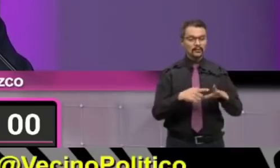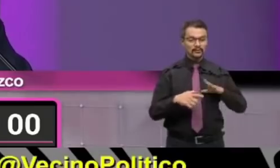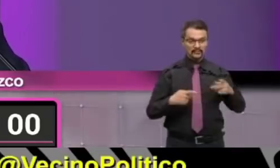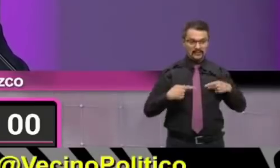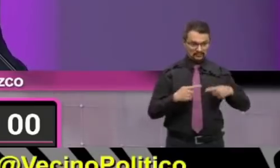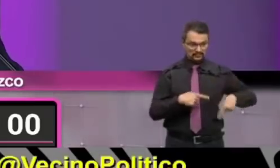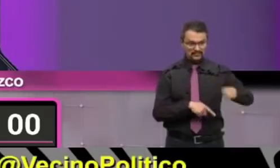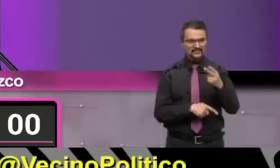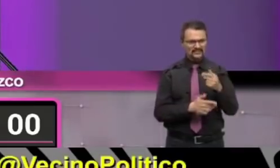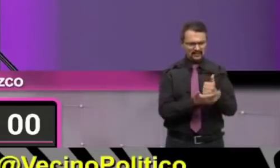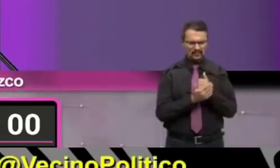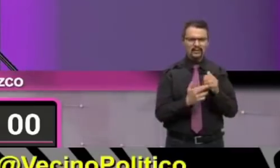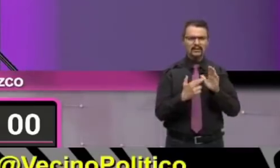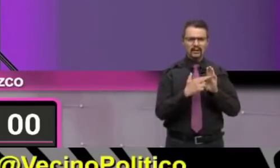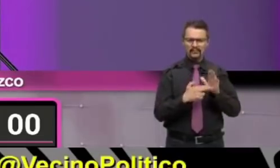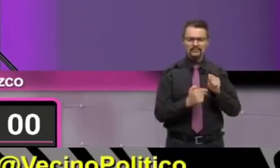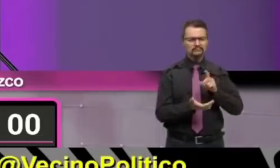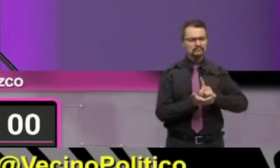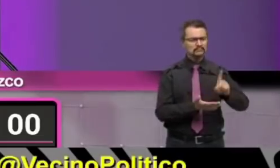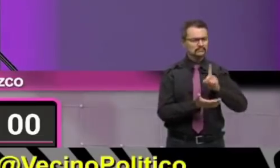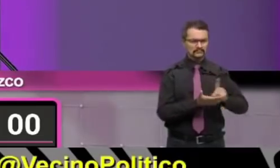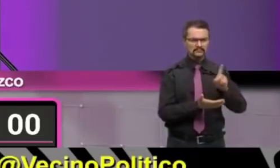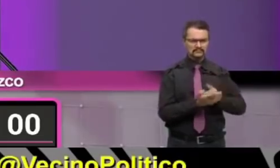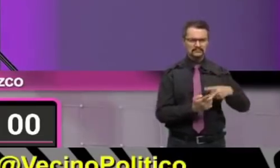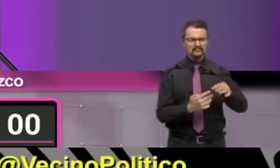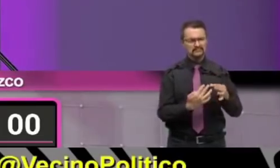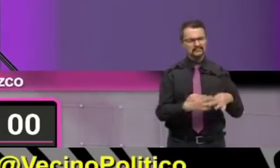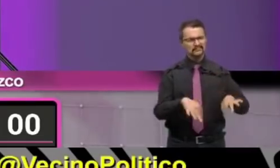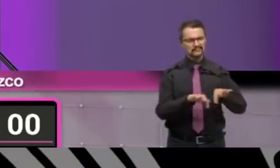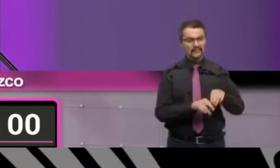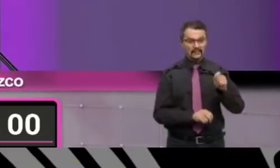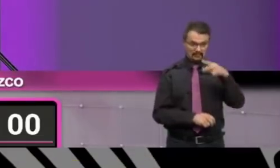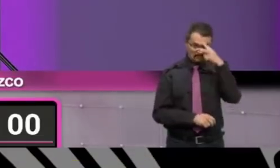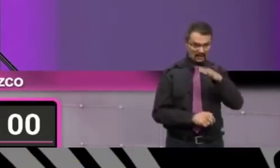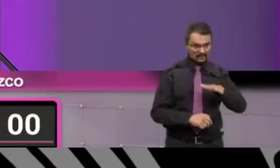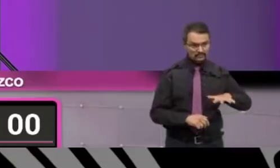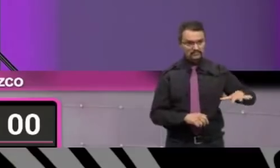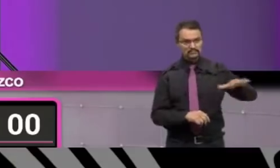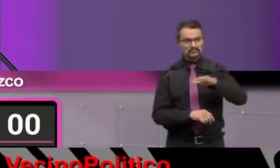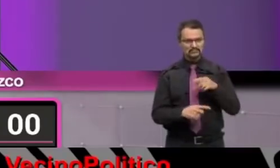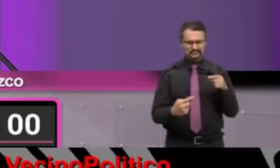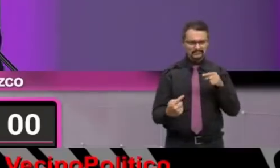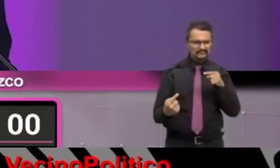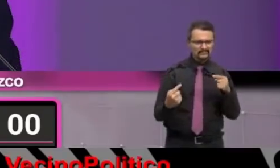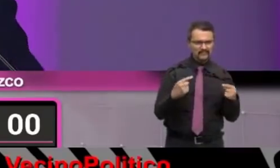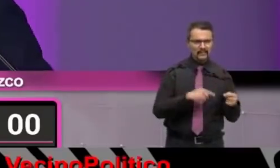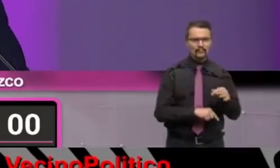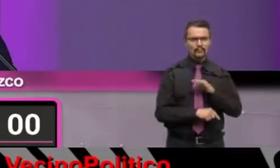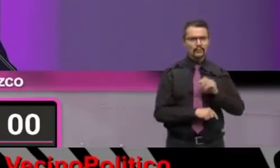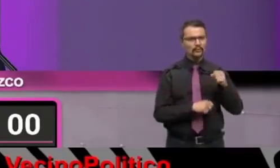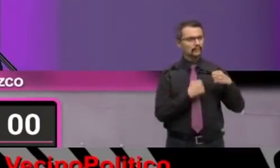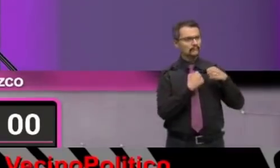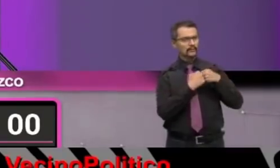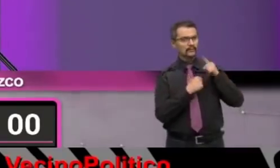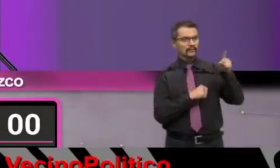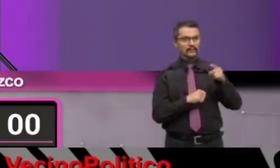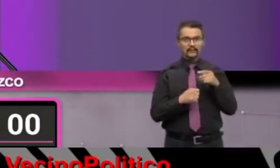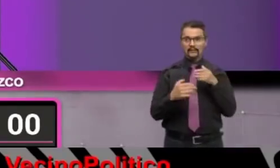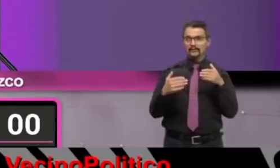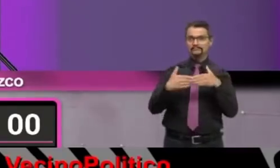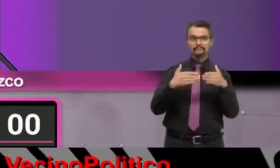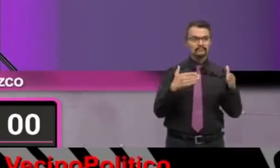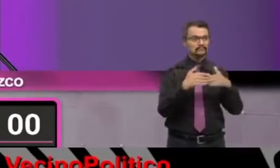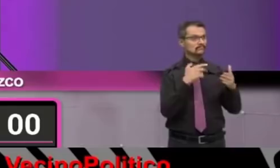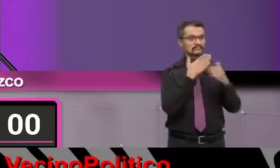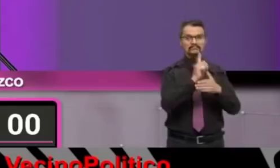muy oportuno porque nuestro país no es Nueva Zelanda como para cerrar las fronteras y cerrar todo y váyanse a su casa con sus